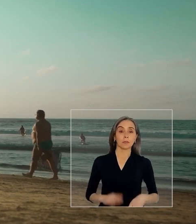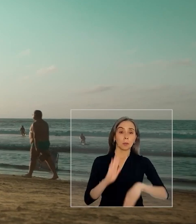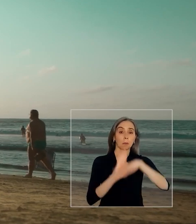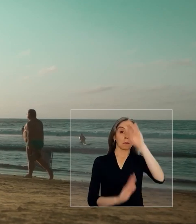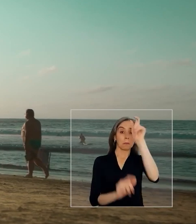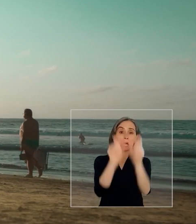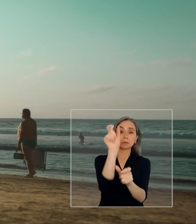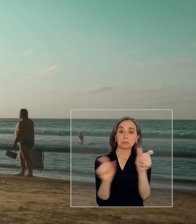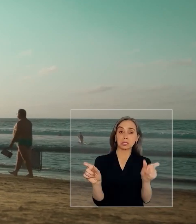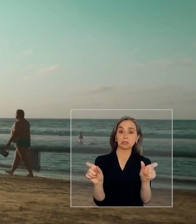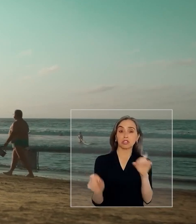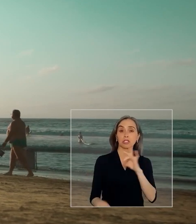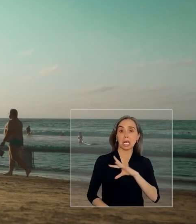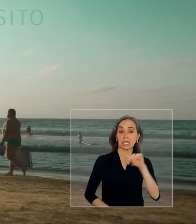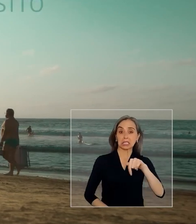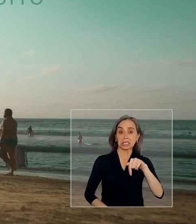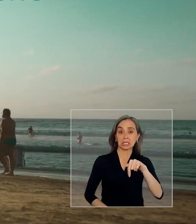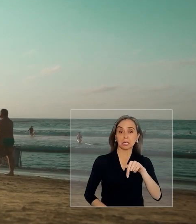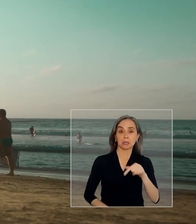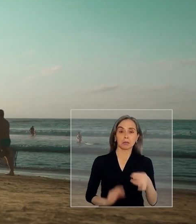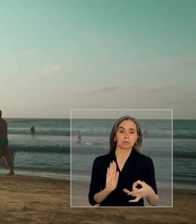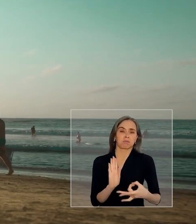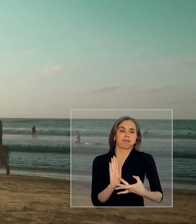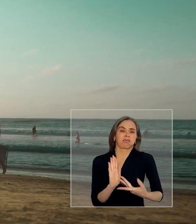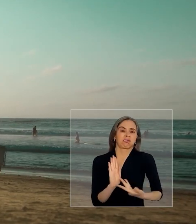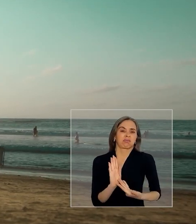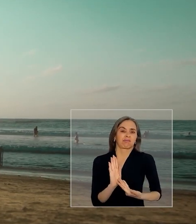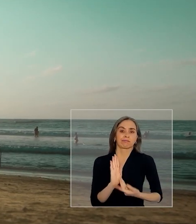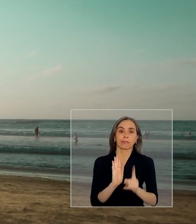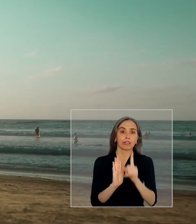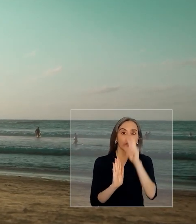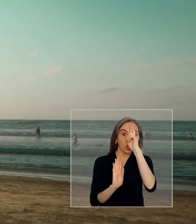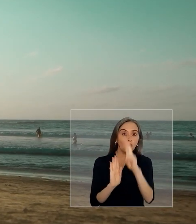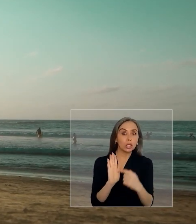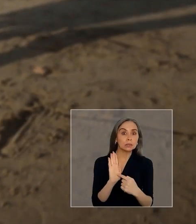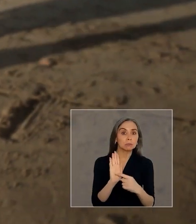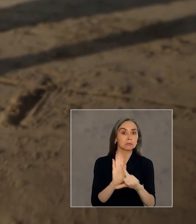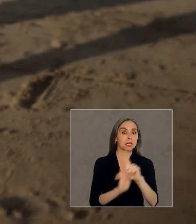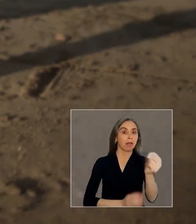La mayoría de las personas en Chile no respetan las leyes del tránsito.